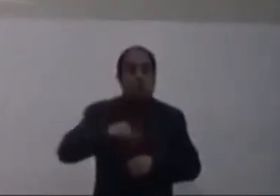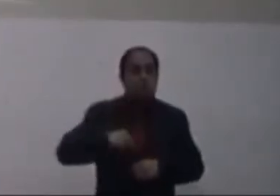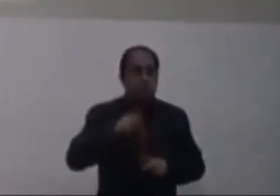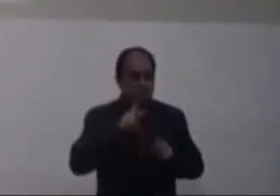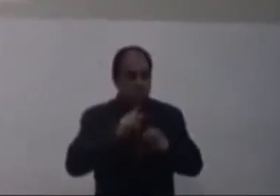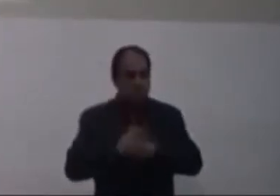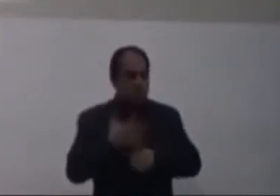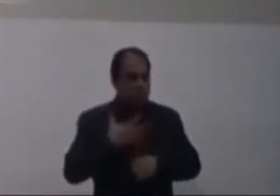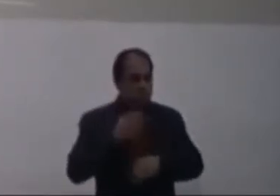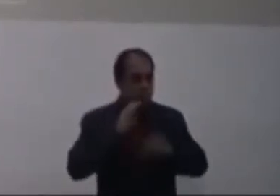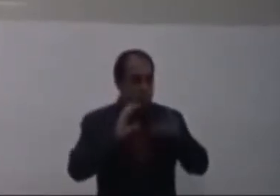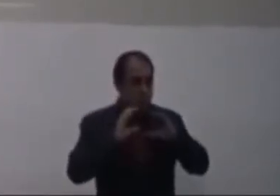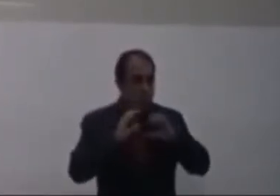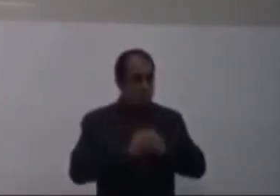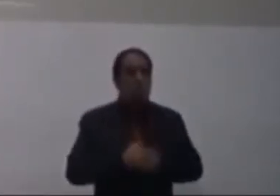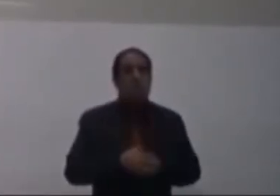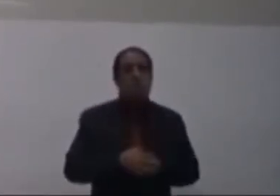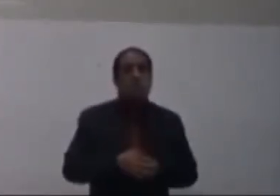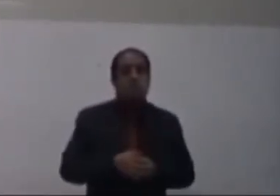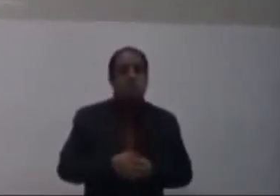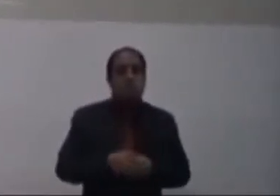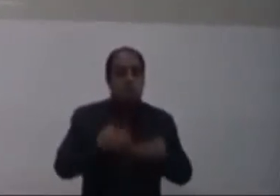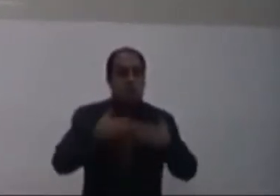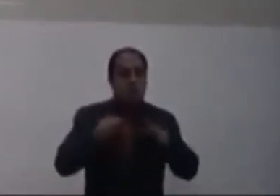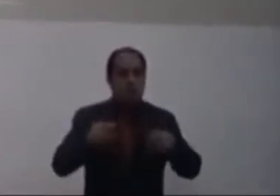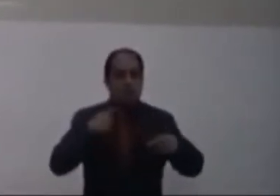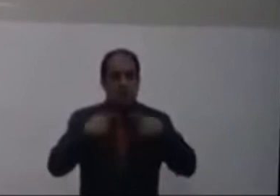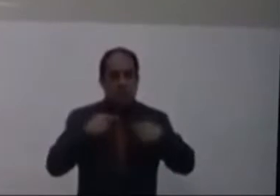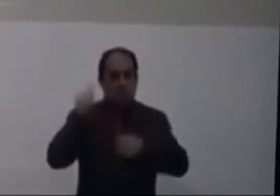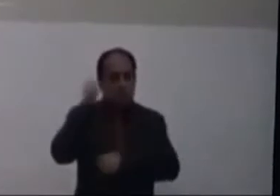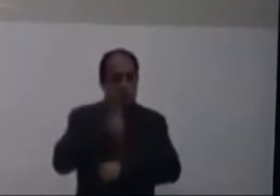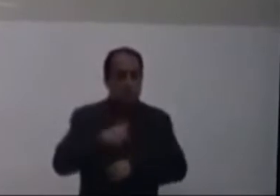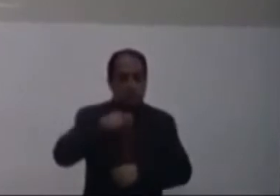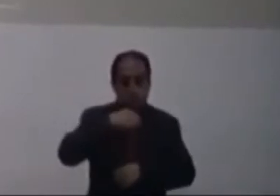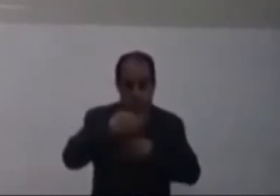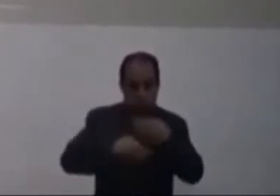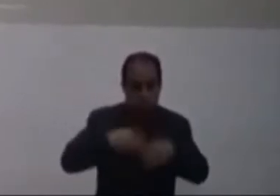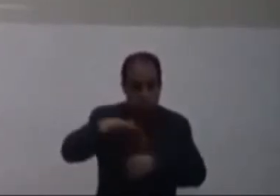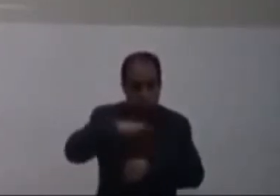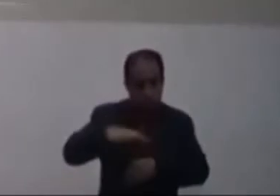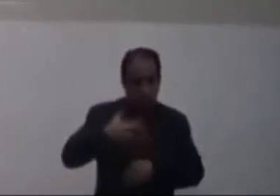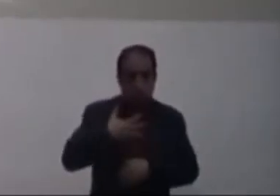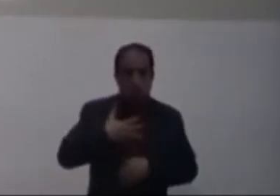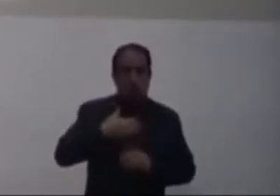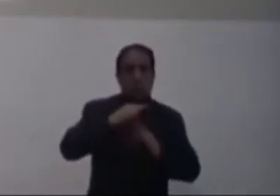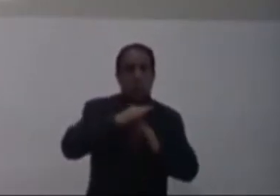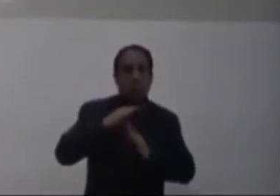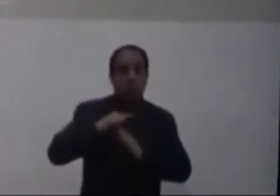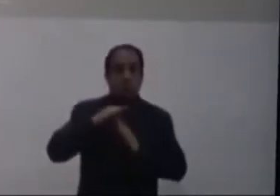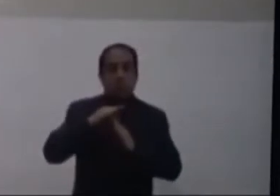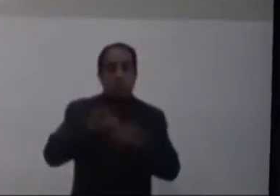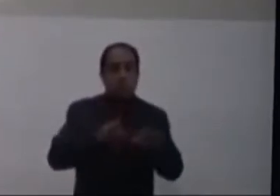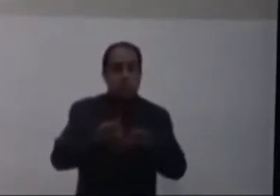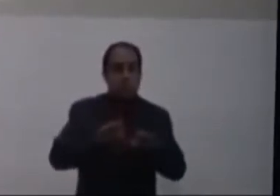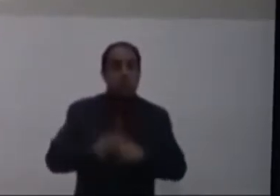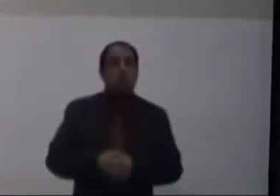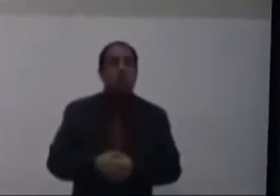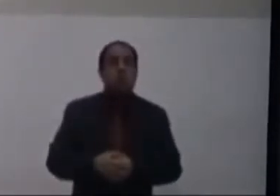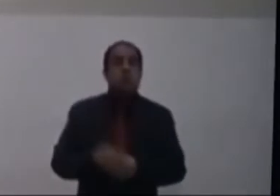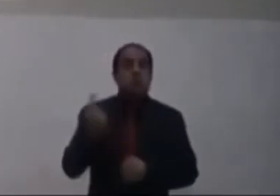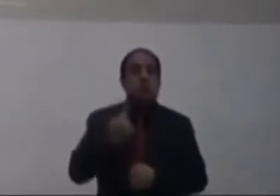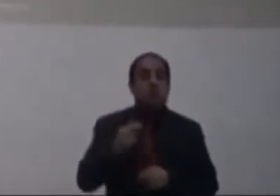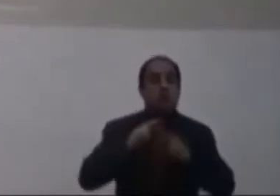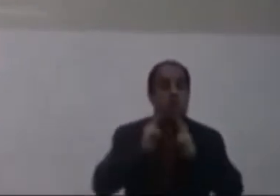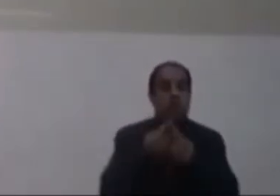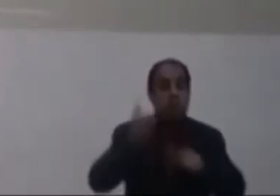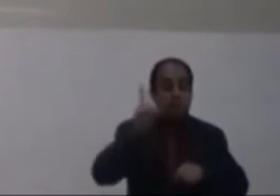En comunicación y en la apertura del diálogo siempre, con todos los sectores. Hay una mesa de trabajo que prácticamente se reúne todos los días